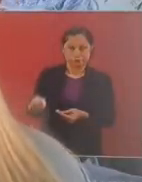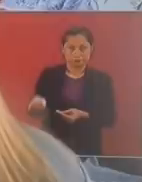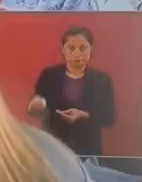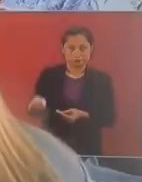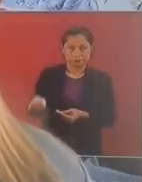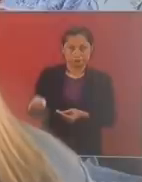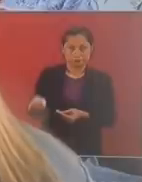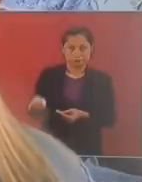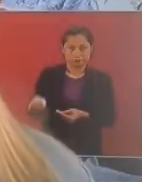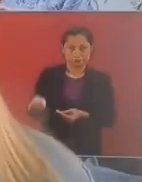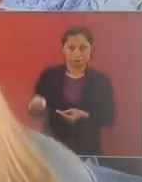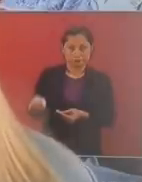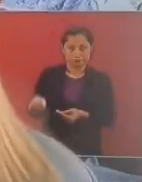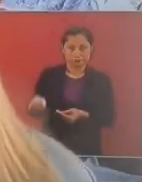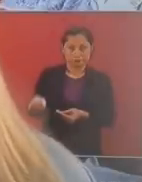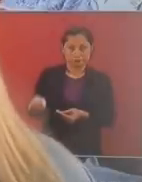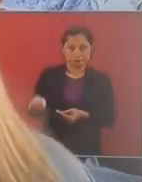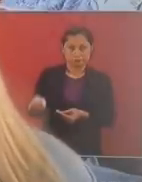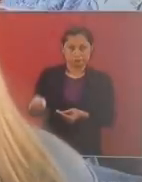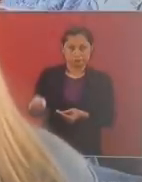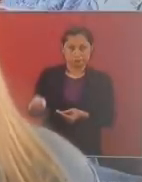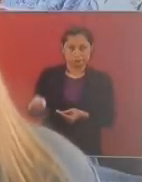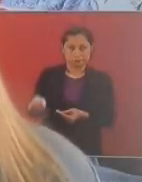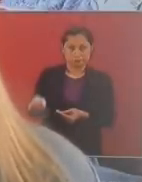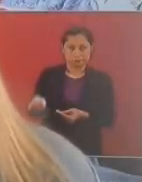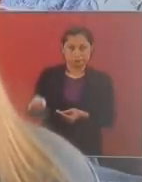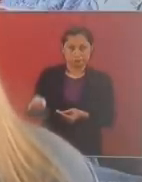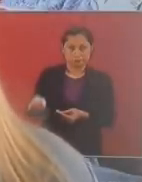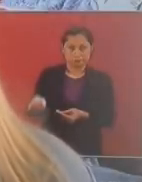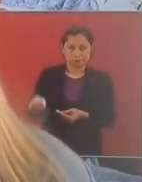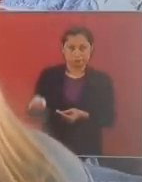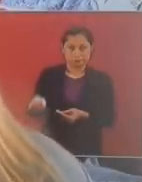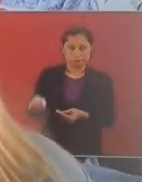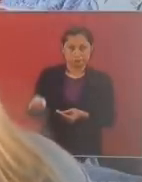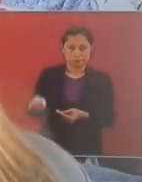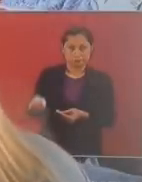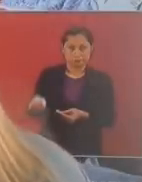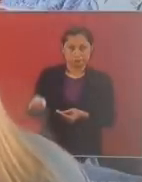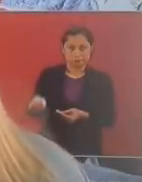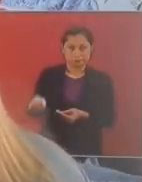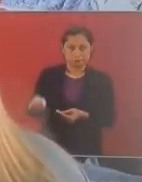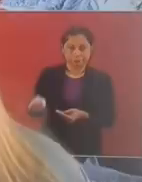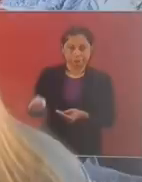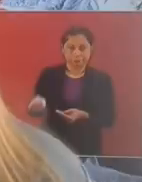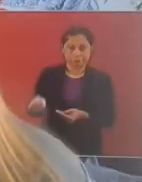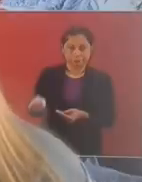ellos mueren más pronto. Ellos, su nivel